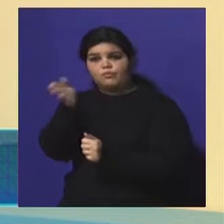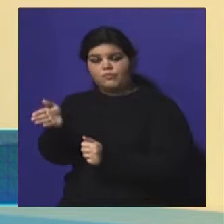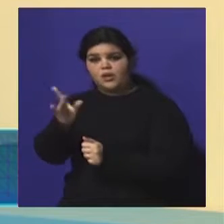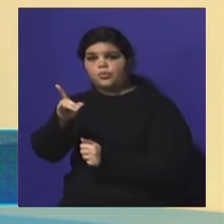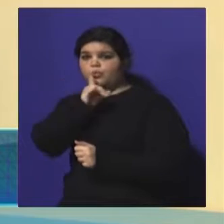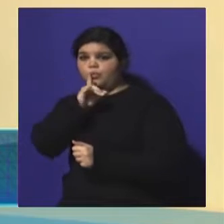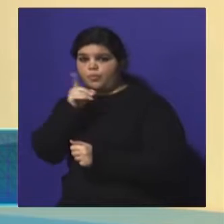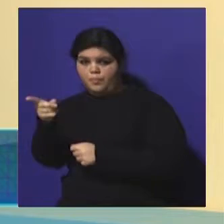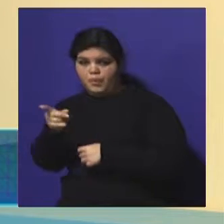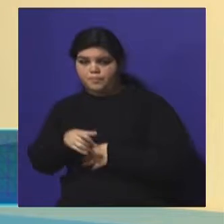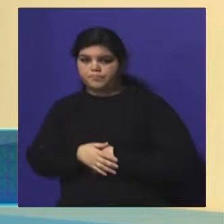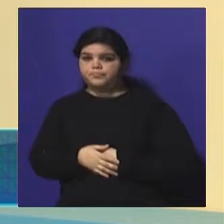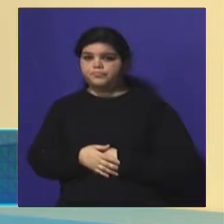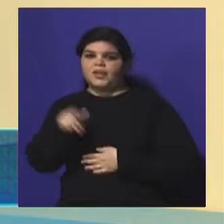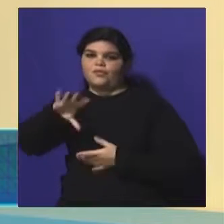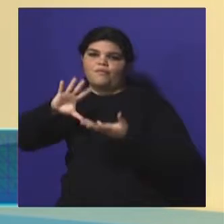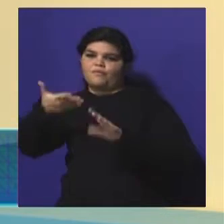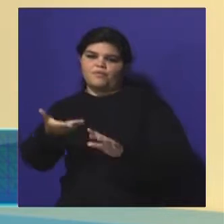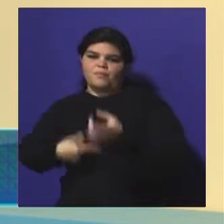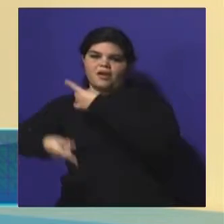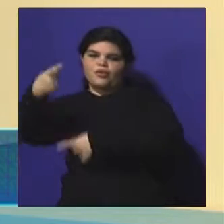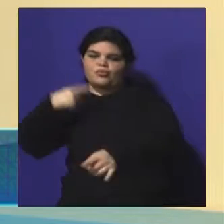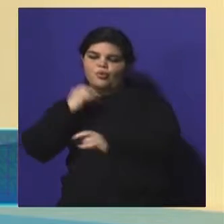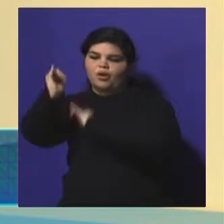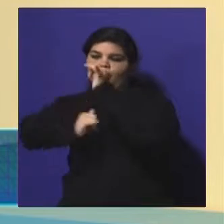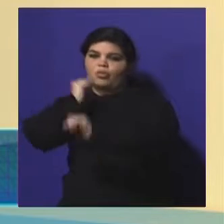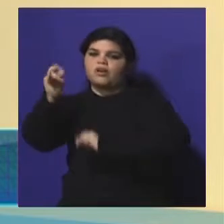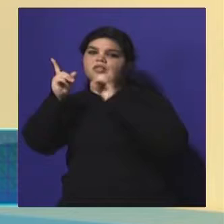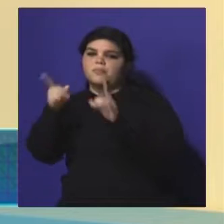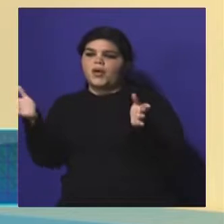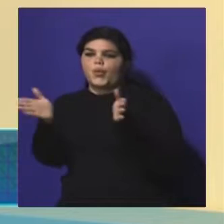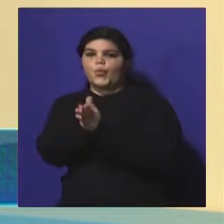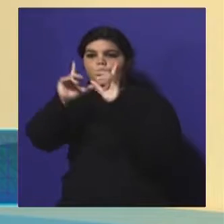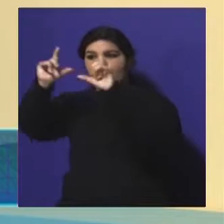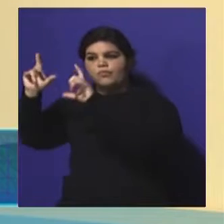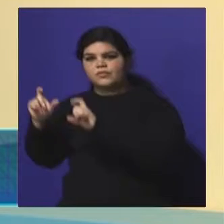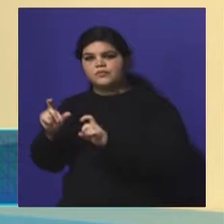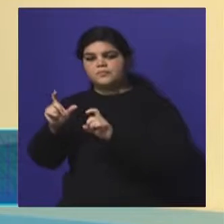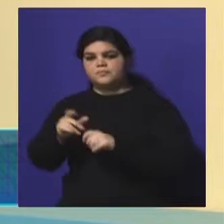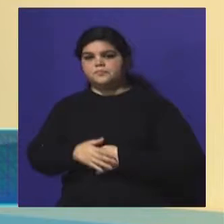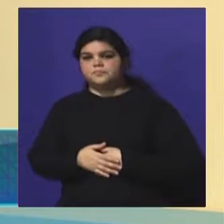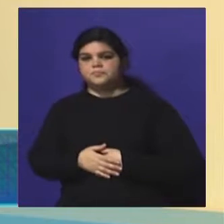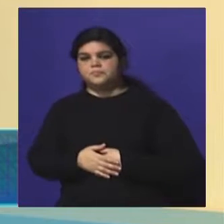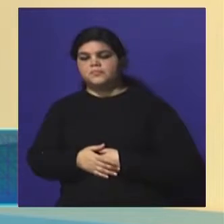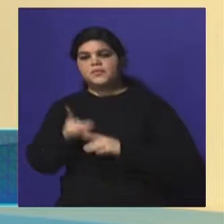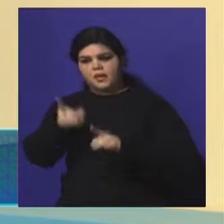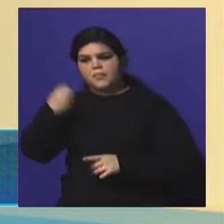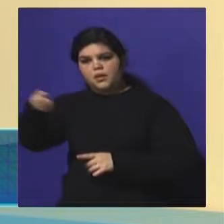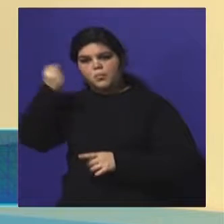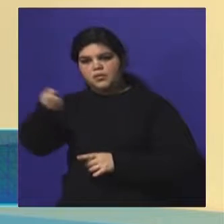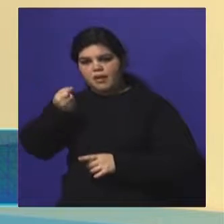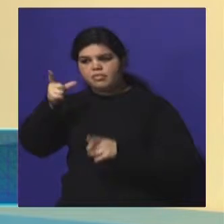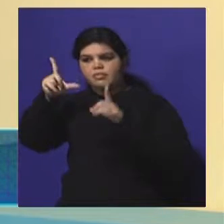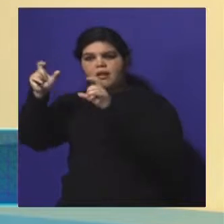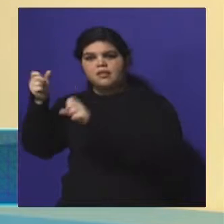su trabajo de crónica, concretamente, y que va el reconocimiento para él también en el trabajo que hizo para nosotros. Quiero